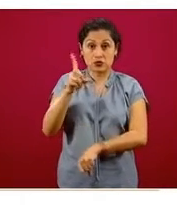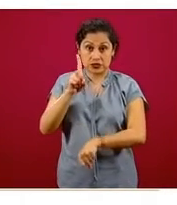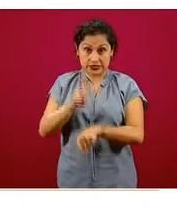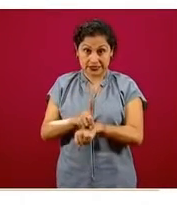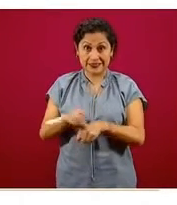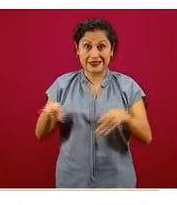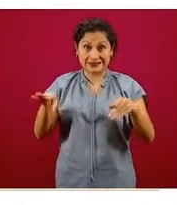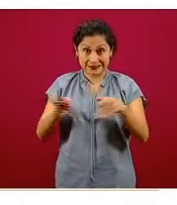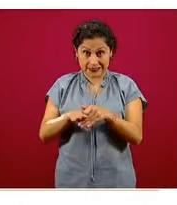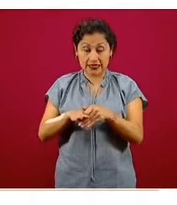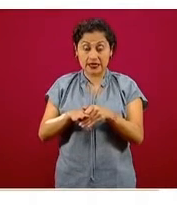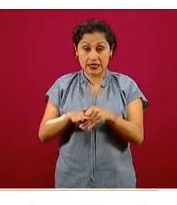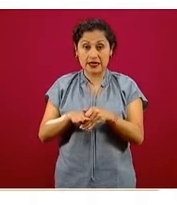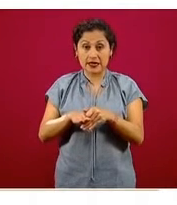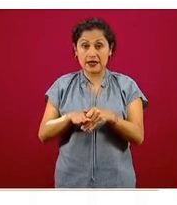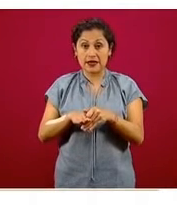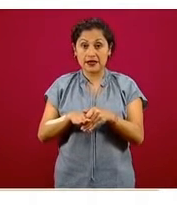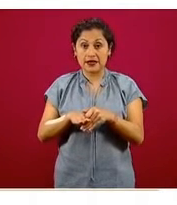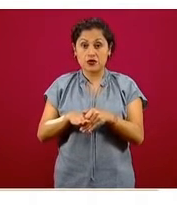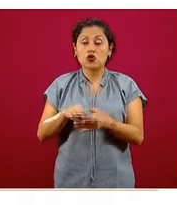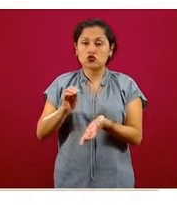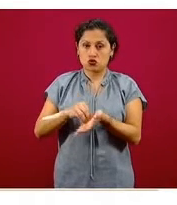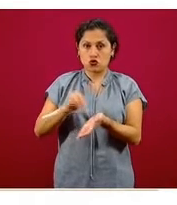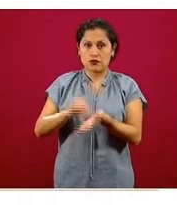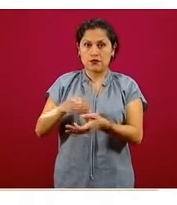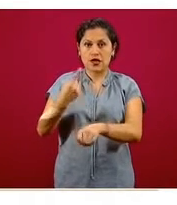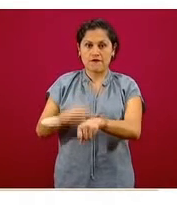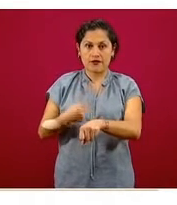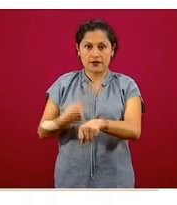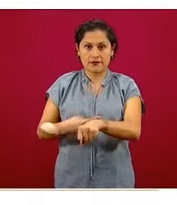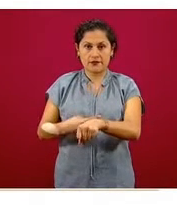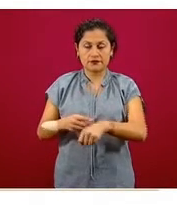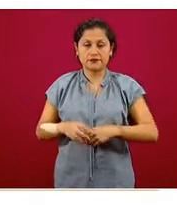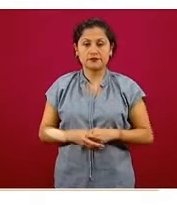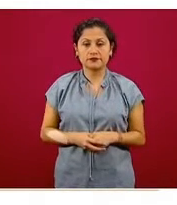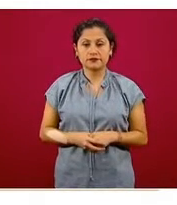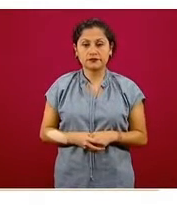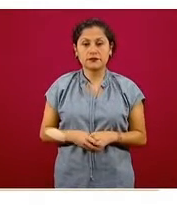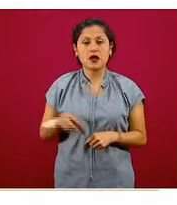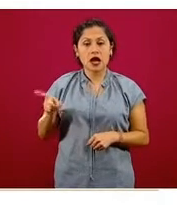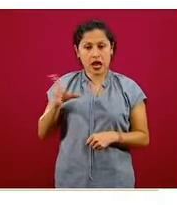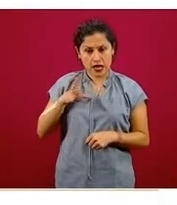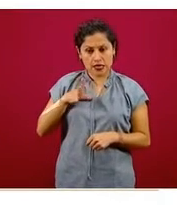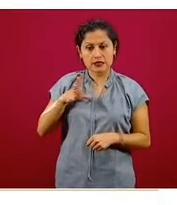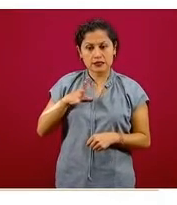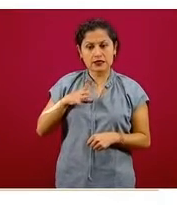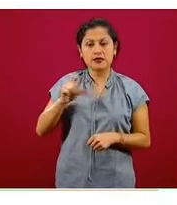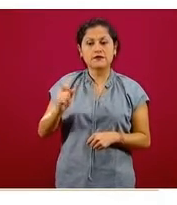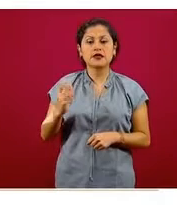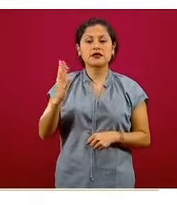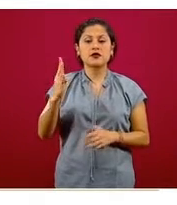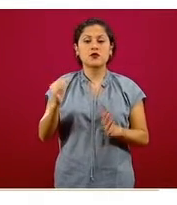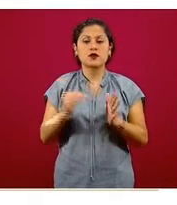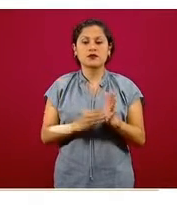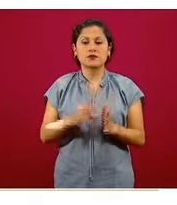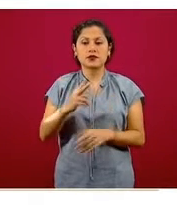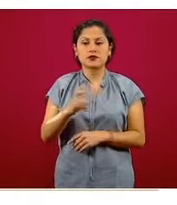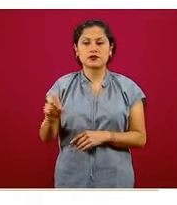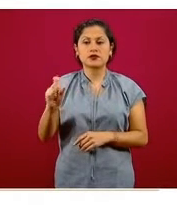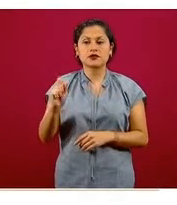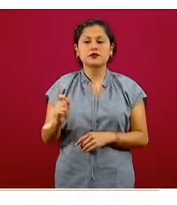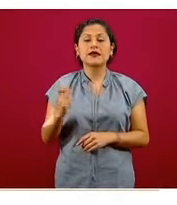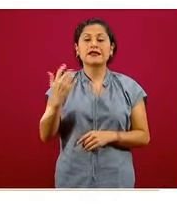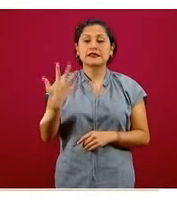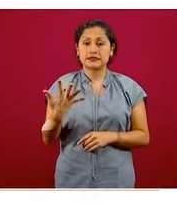tanto representan la epidemia activa, están en este grupo de 24,225 casos